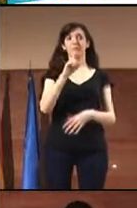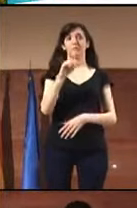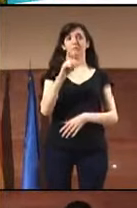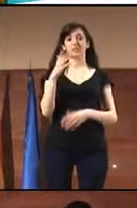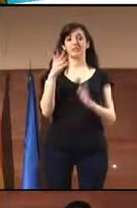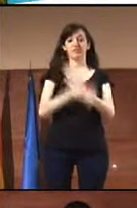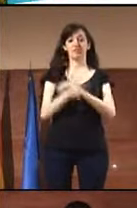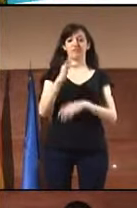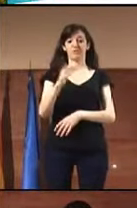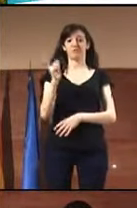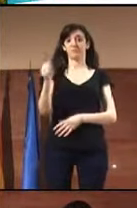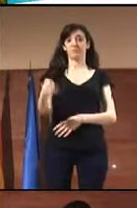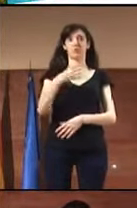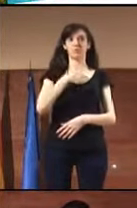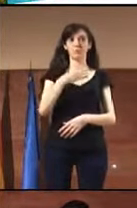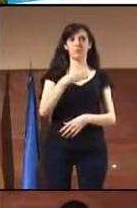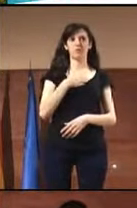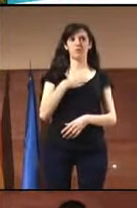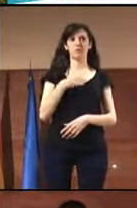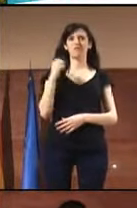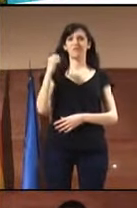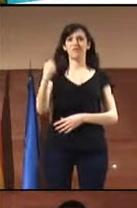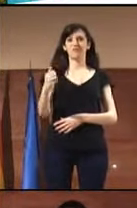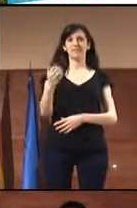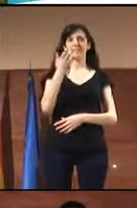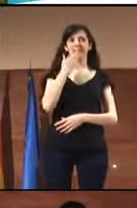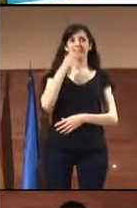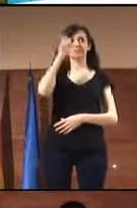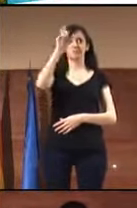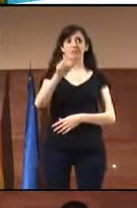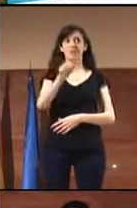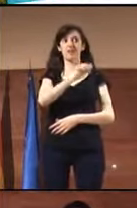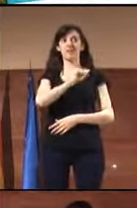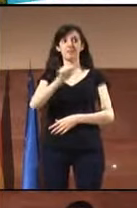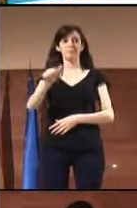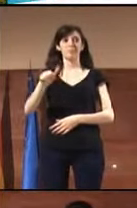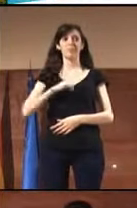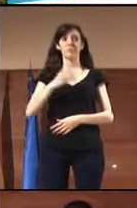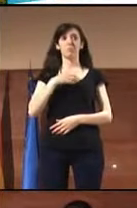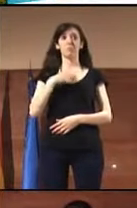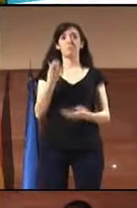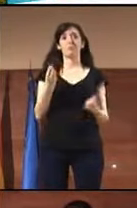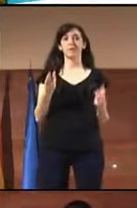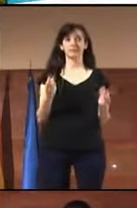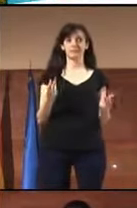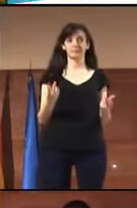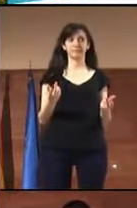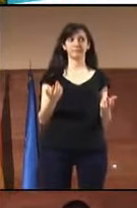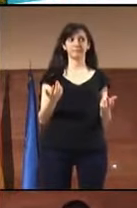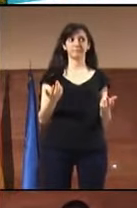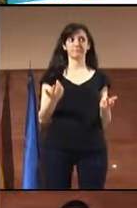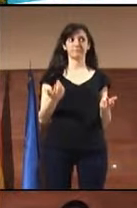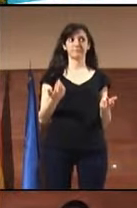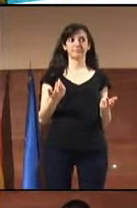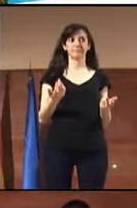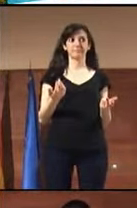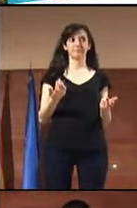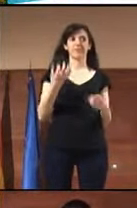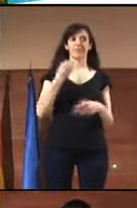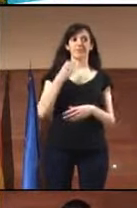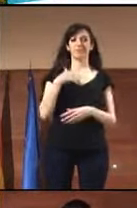freno. ¿De qué me sirve tener un freno si no consigo que la persona sea independientemente capaz de llegar a él? ¿Qué me tiene que decir? ¿Cuándo tengo que ir